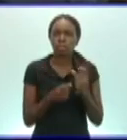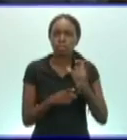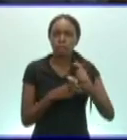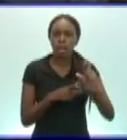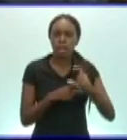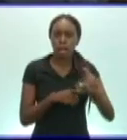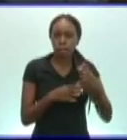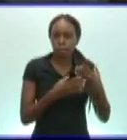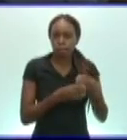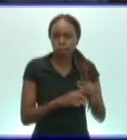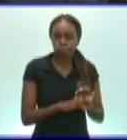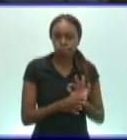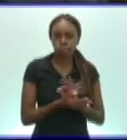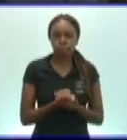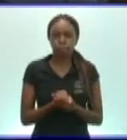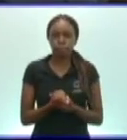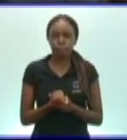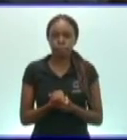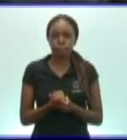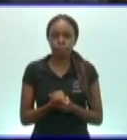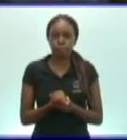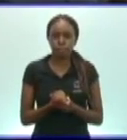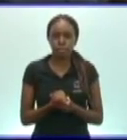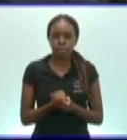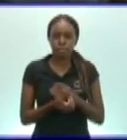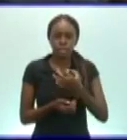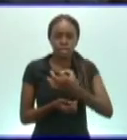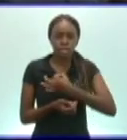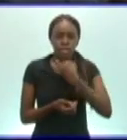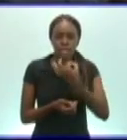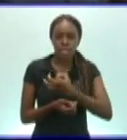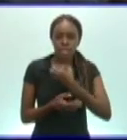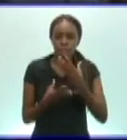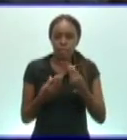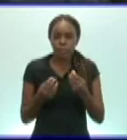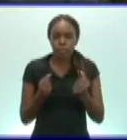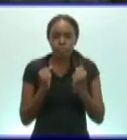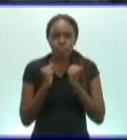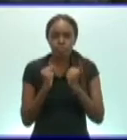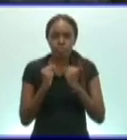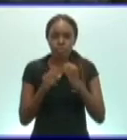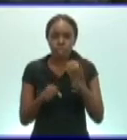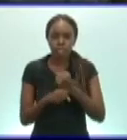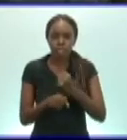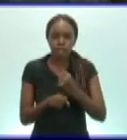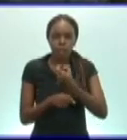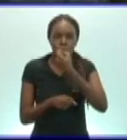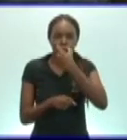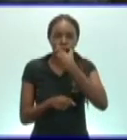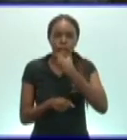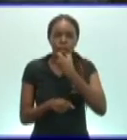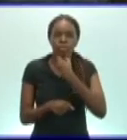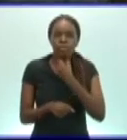jurisdicción. Se ha hablado mucho sobre la fuerza de trabajo que utilizaba Carlos Manuel de Céspedes.